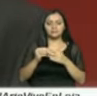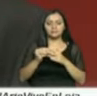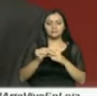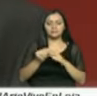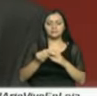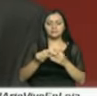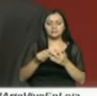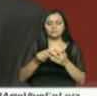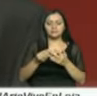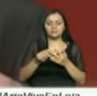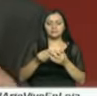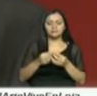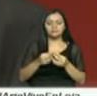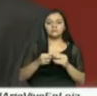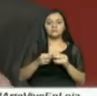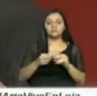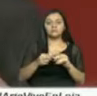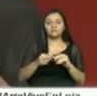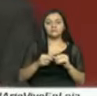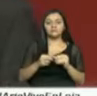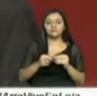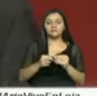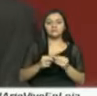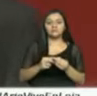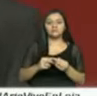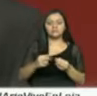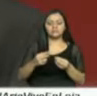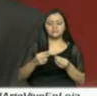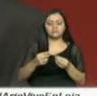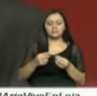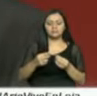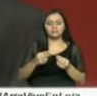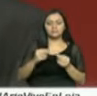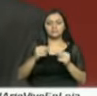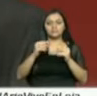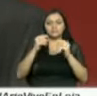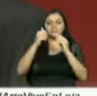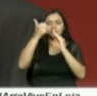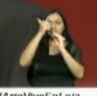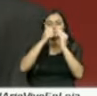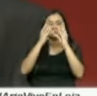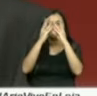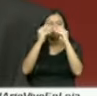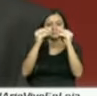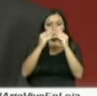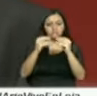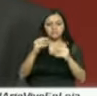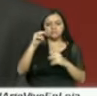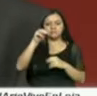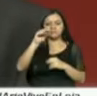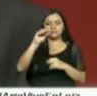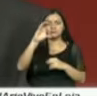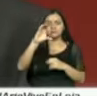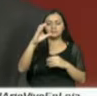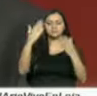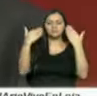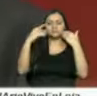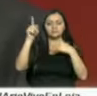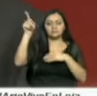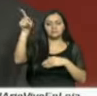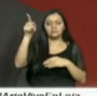retrospectiva del Grupo Artefactoría, uno de los más representativos de la plástica contemporánea en el MAC de Guayaquil, que abrió el 15 de este